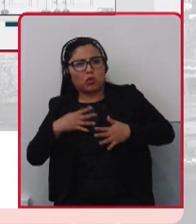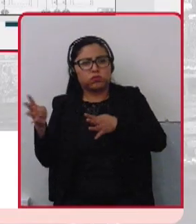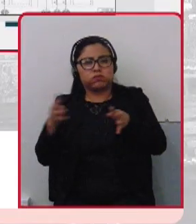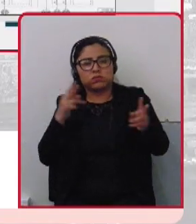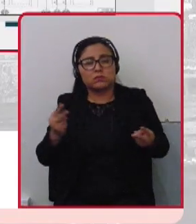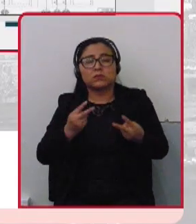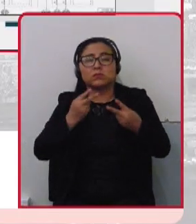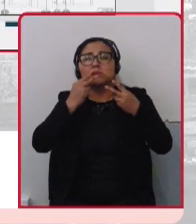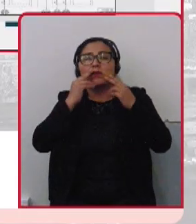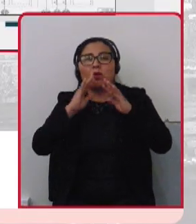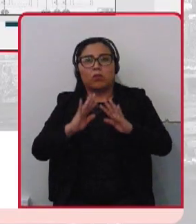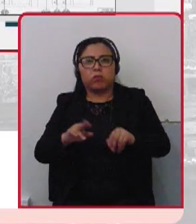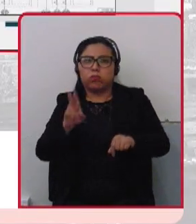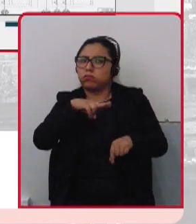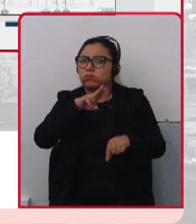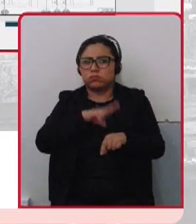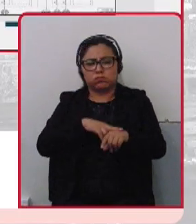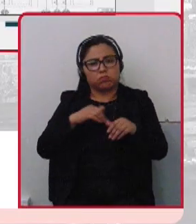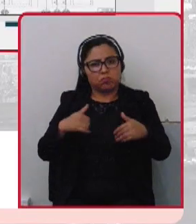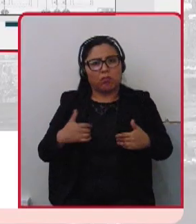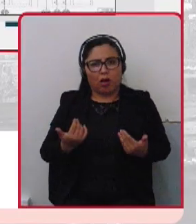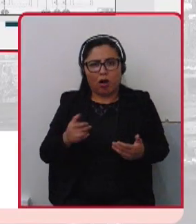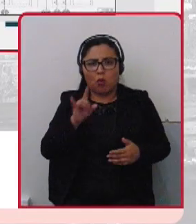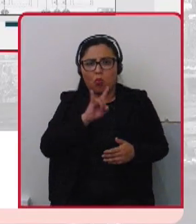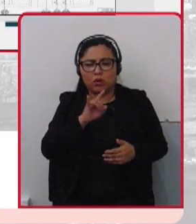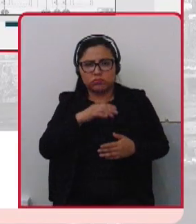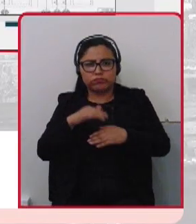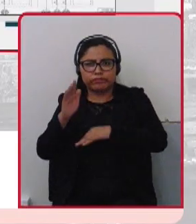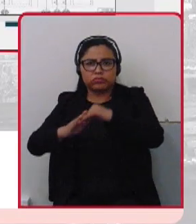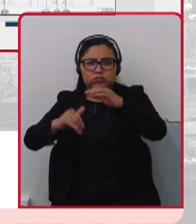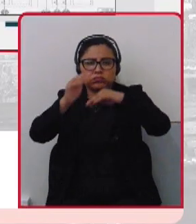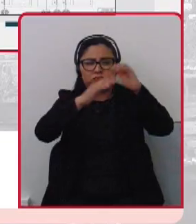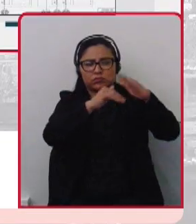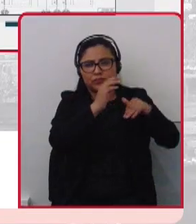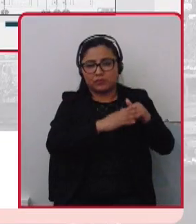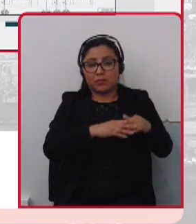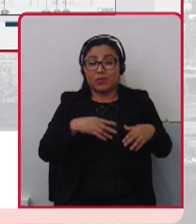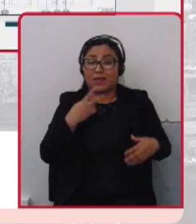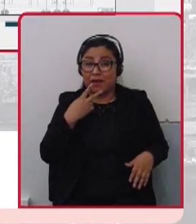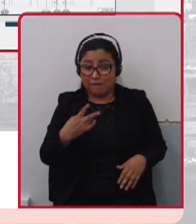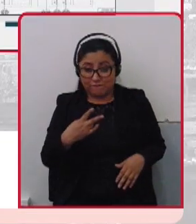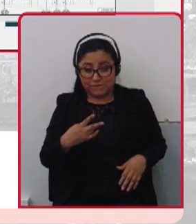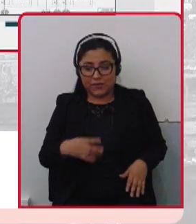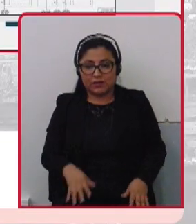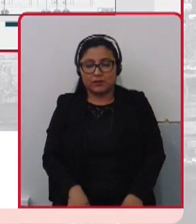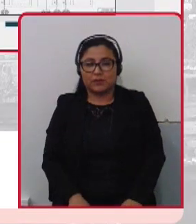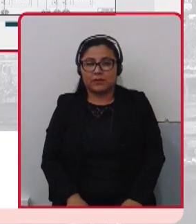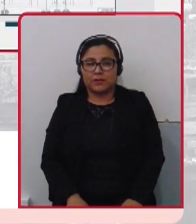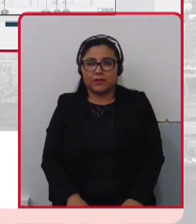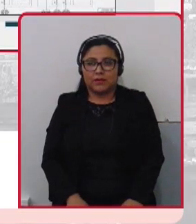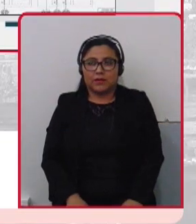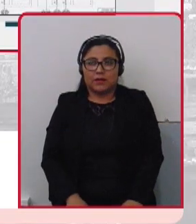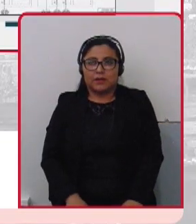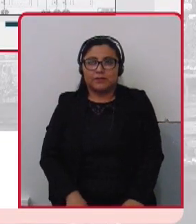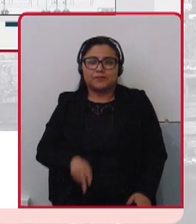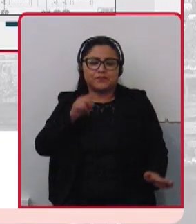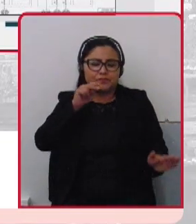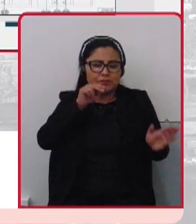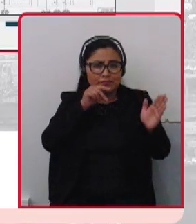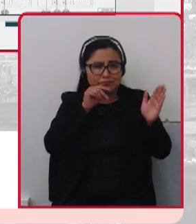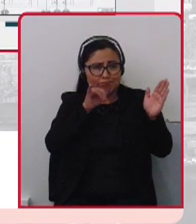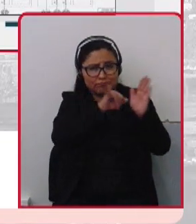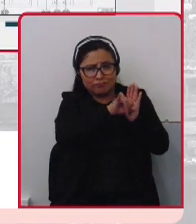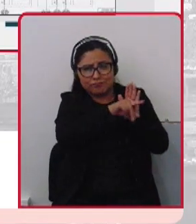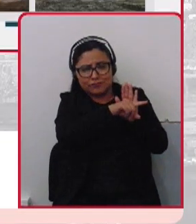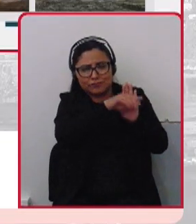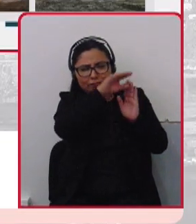para que pueda operar en este caso el constructor. Como verán en el perfil se reduce grandemente lo que